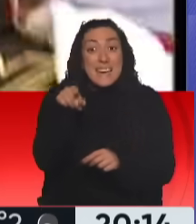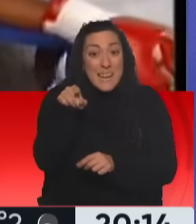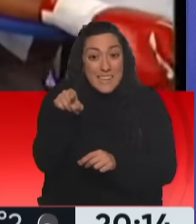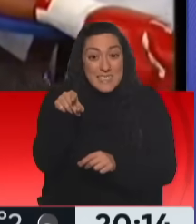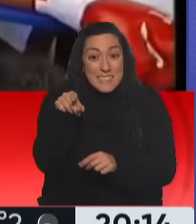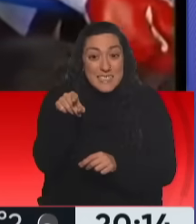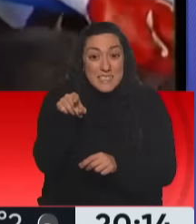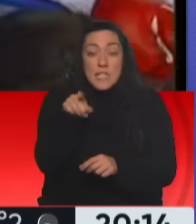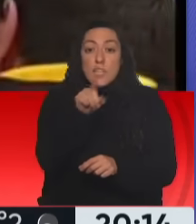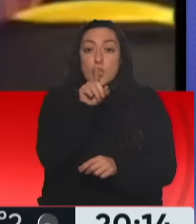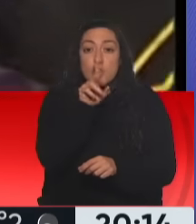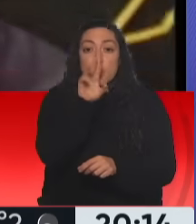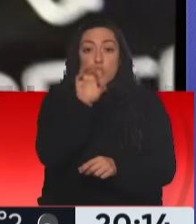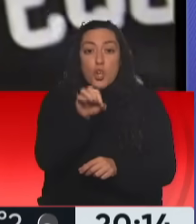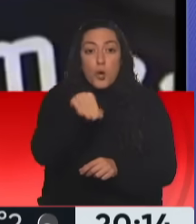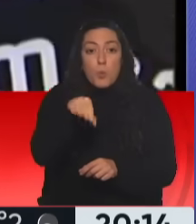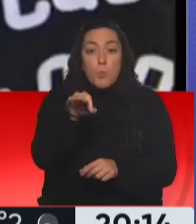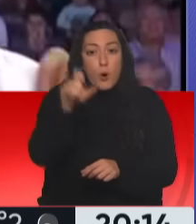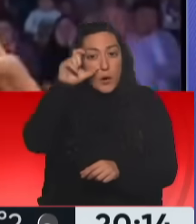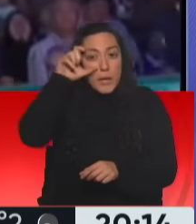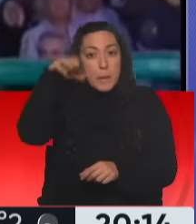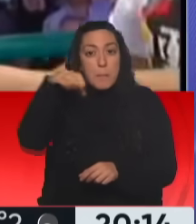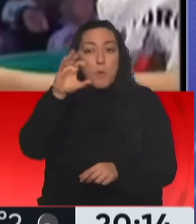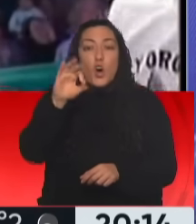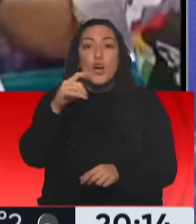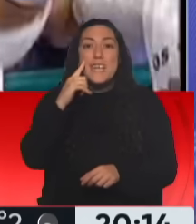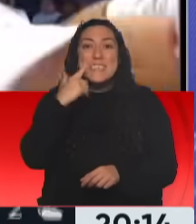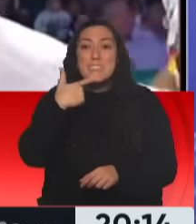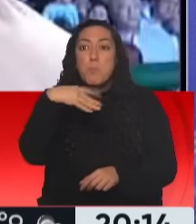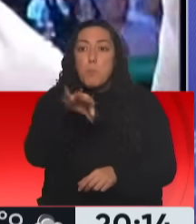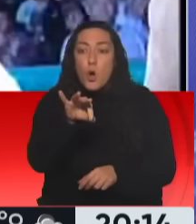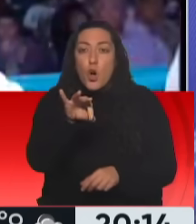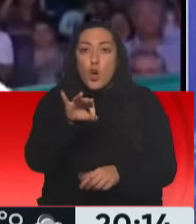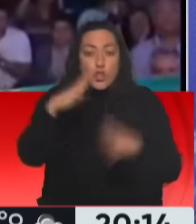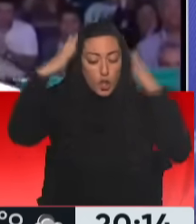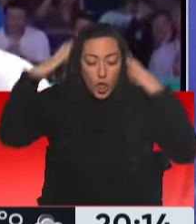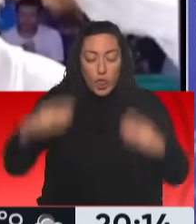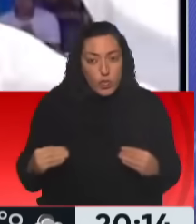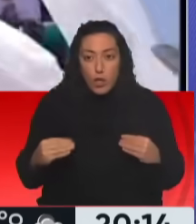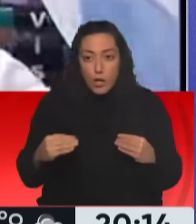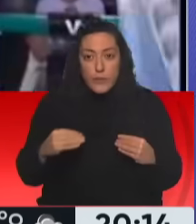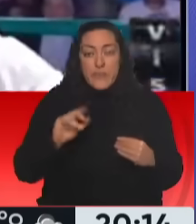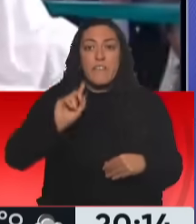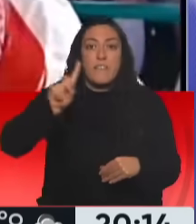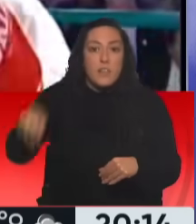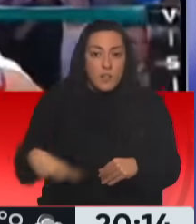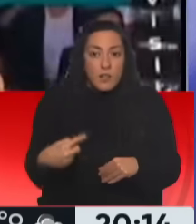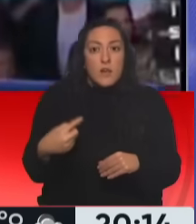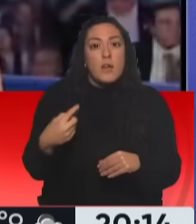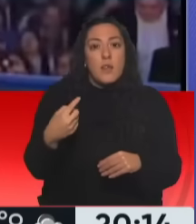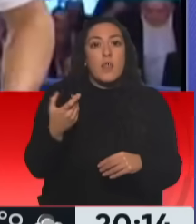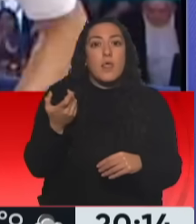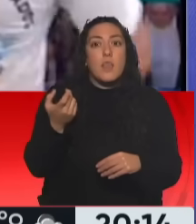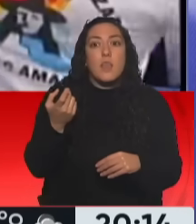un tromboembolismo masivo, así fue descrito, o sea, una embolia masiva que desencadena que se